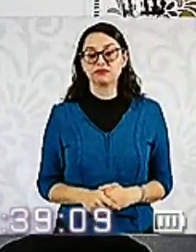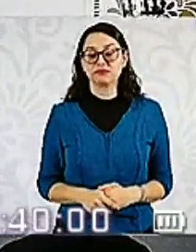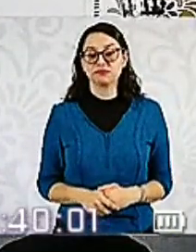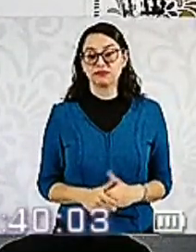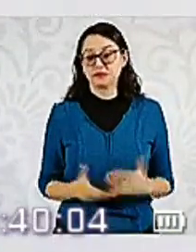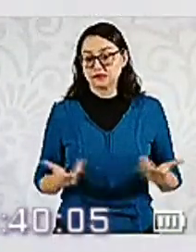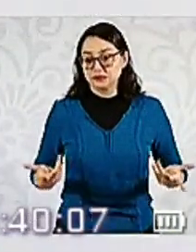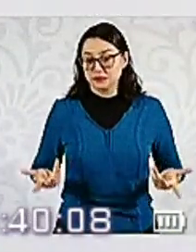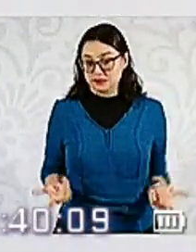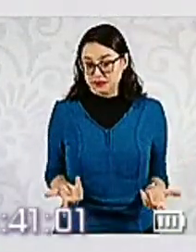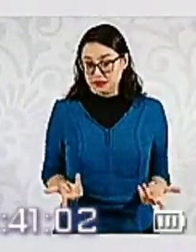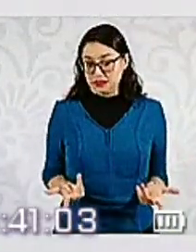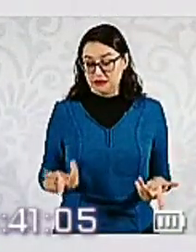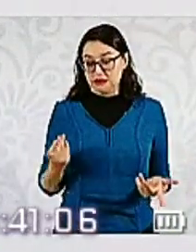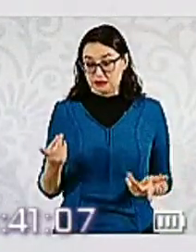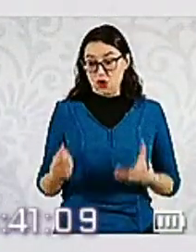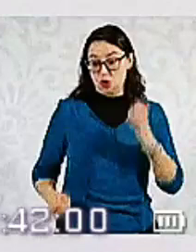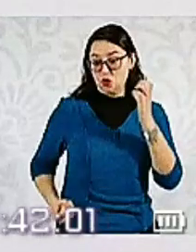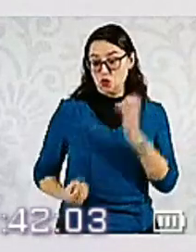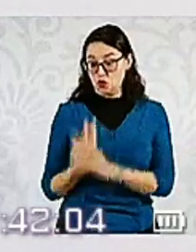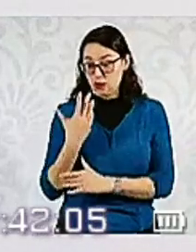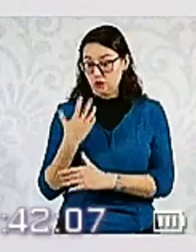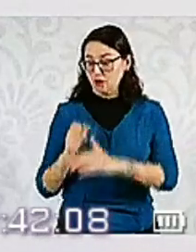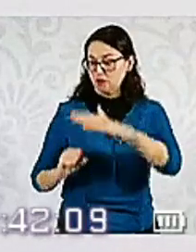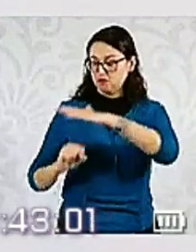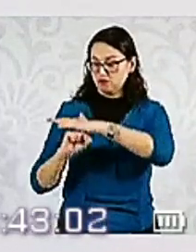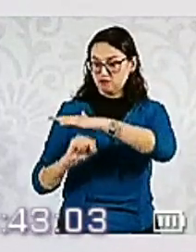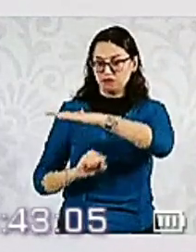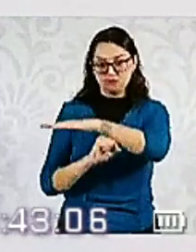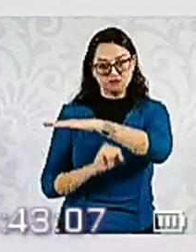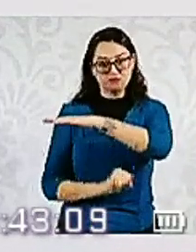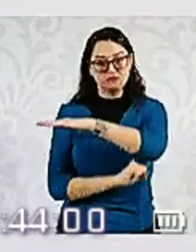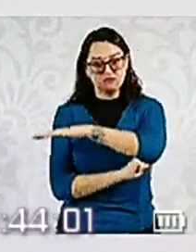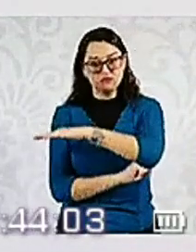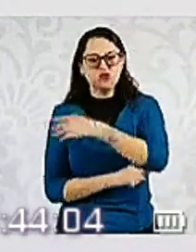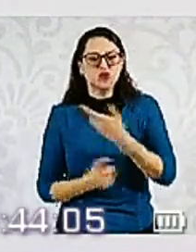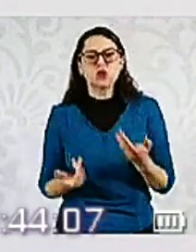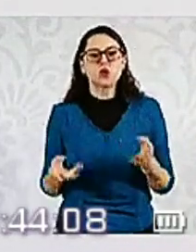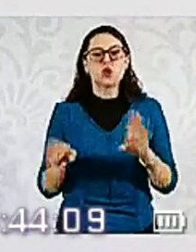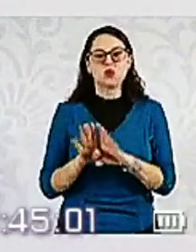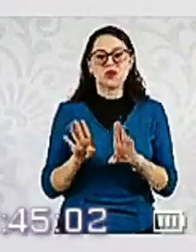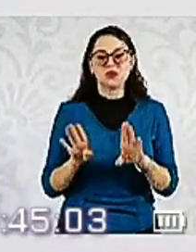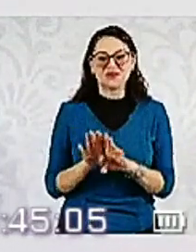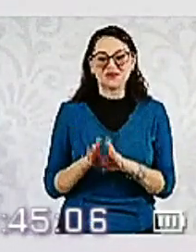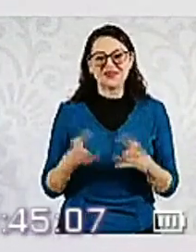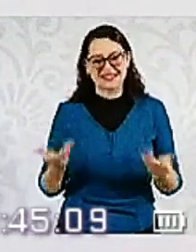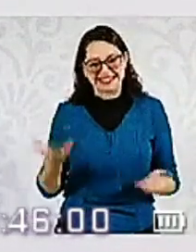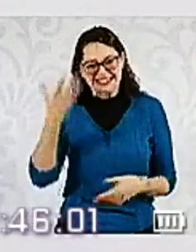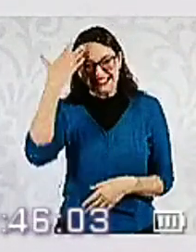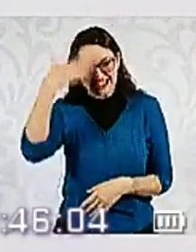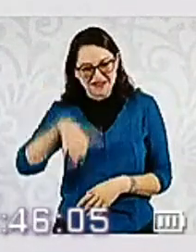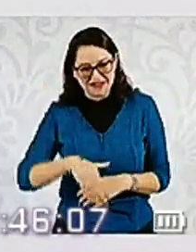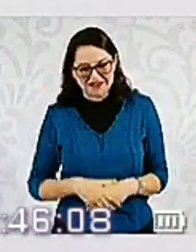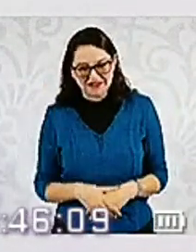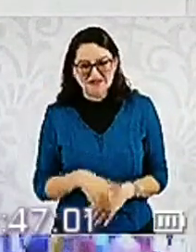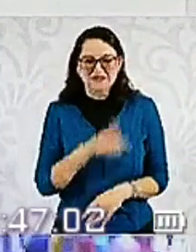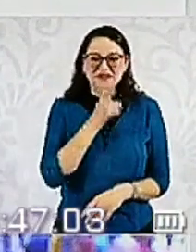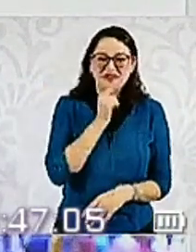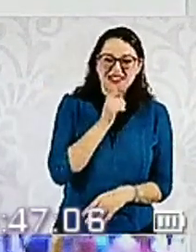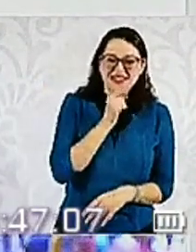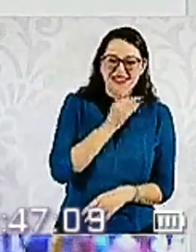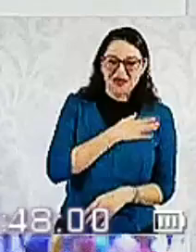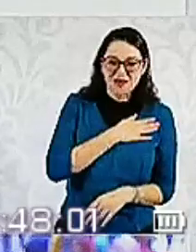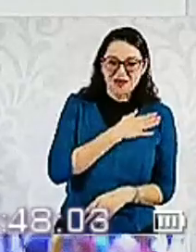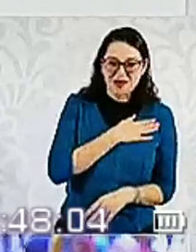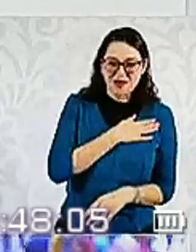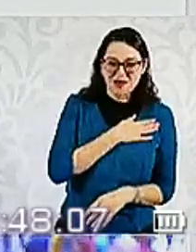los pilares que va a tener esta secretaría. Digamos que tenemos como un policía bueno y un policía malo. El policía bueno es el buen gobierno,